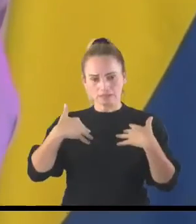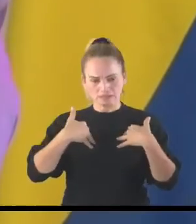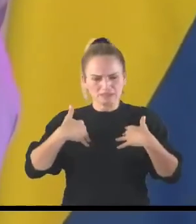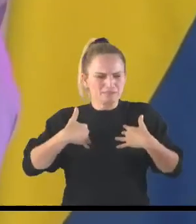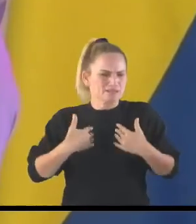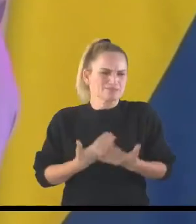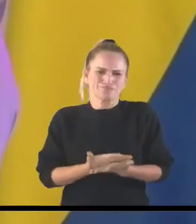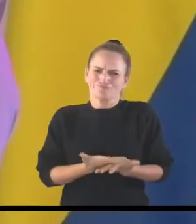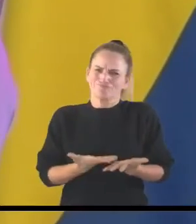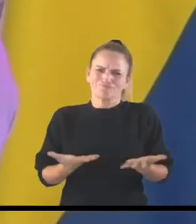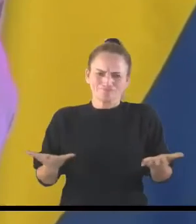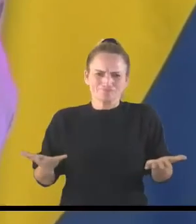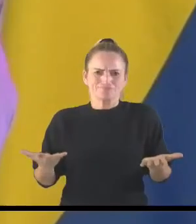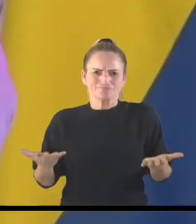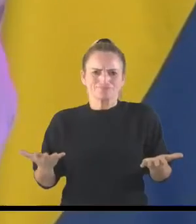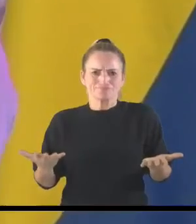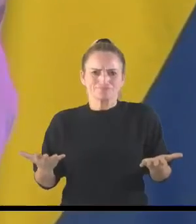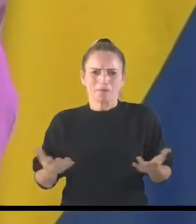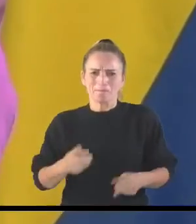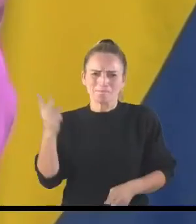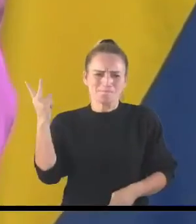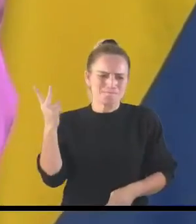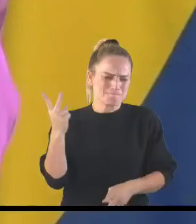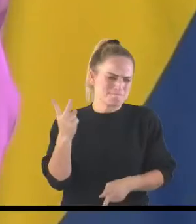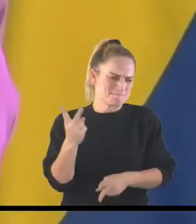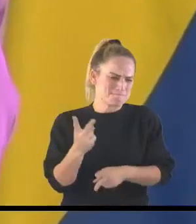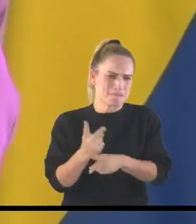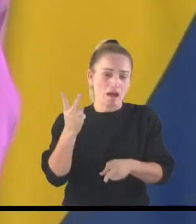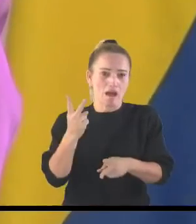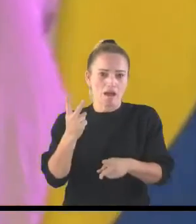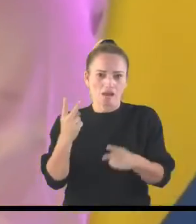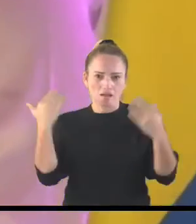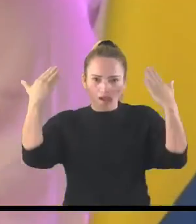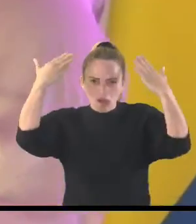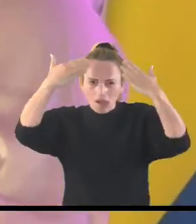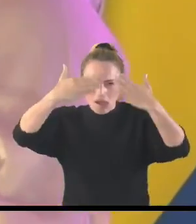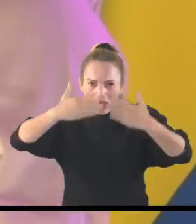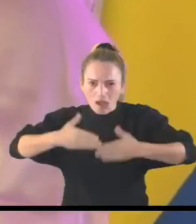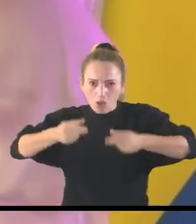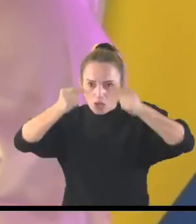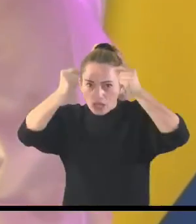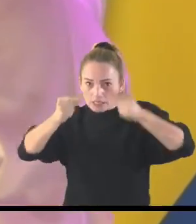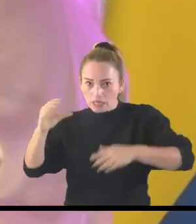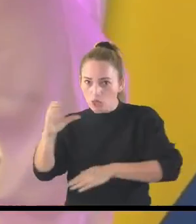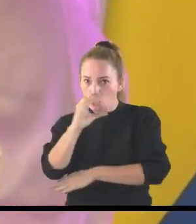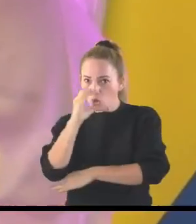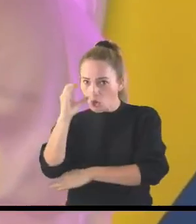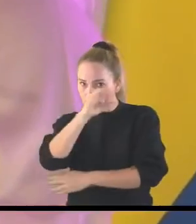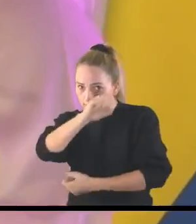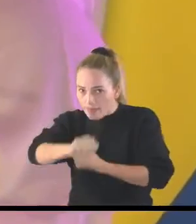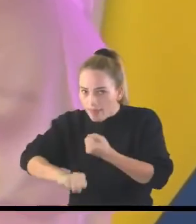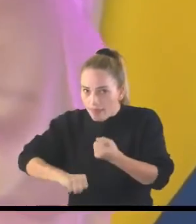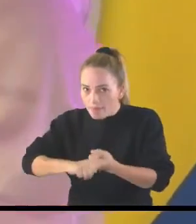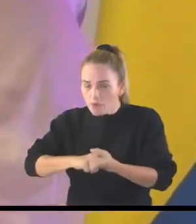víctimas de las violencias cómplices del Estado colombiano